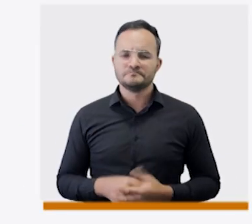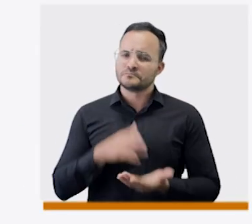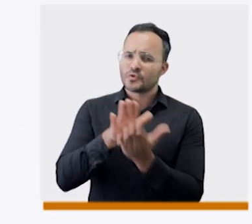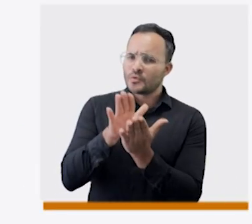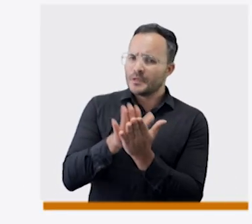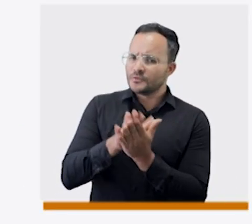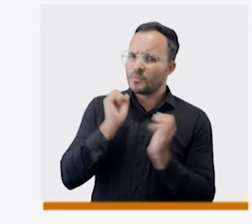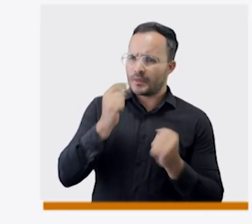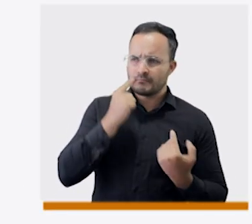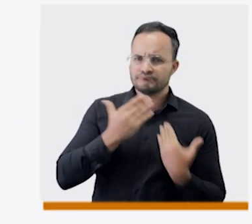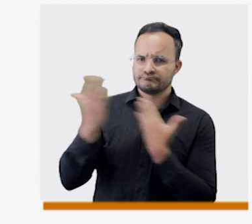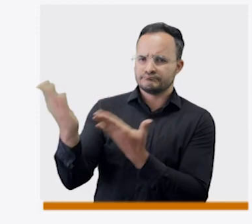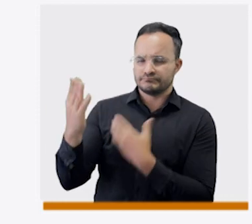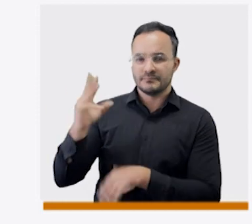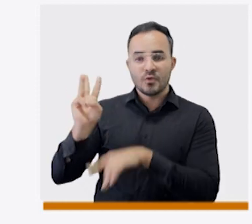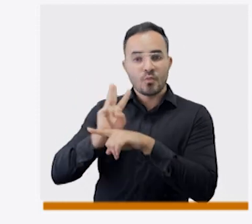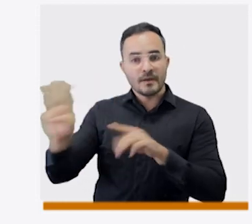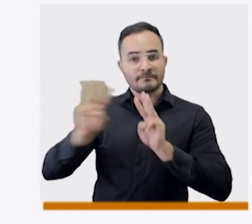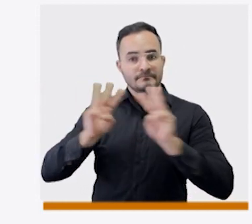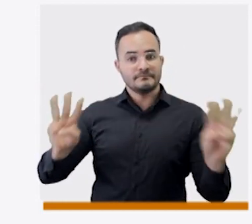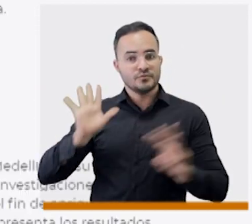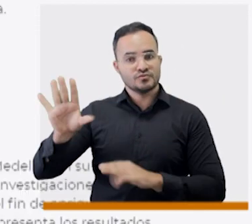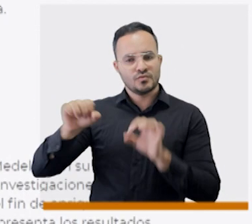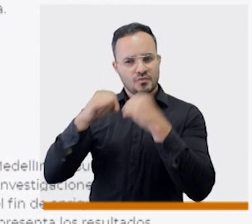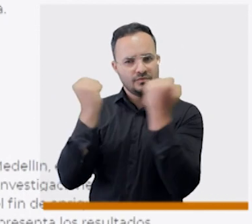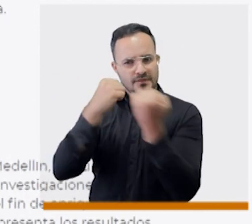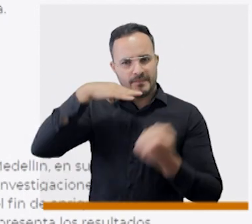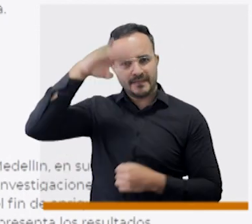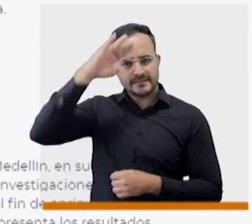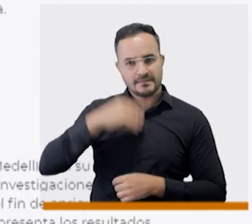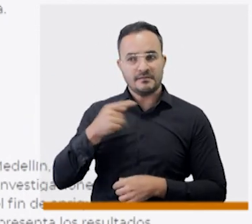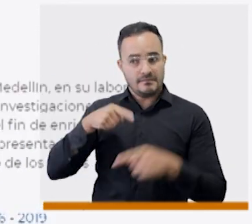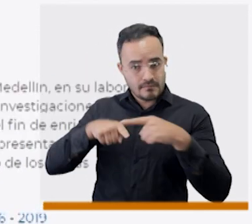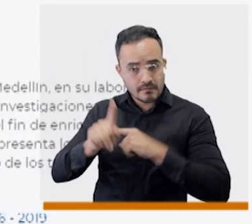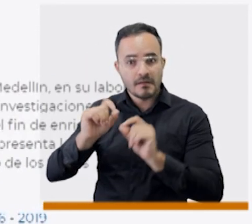El documento, que se puede consultar ya en